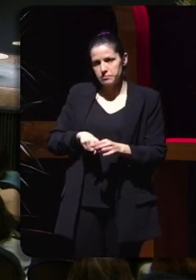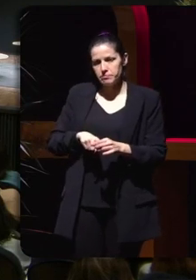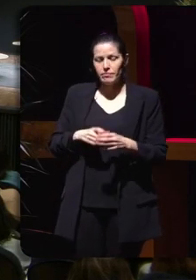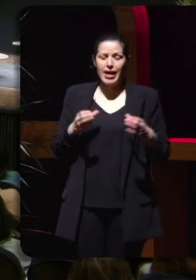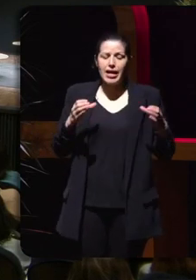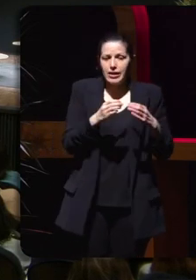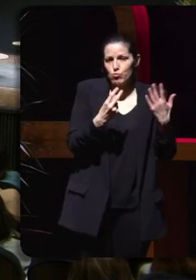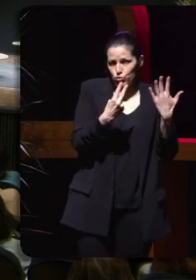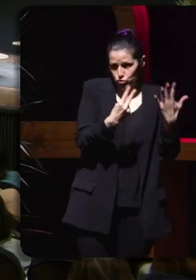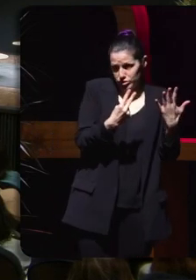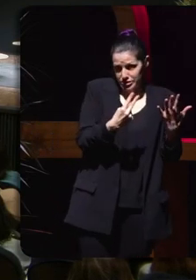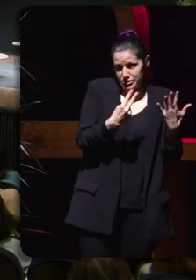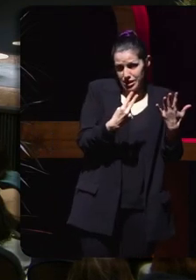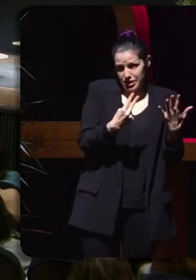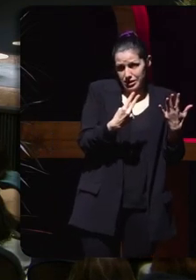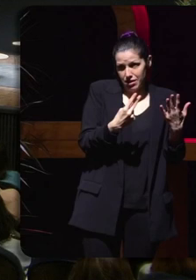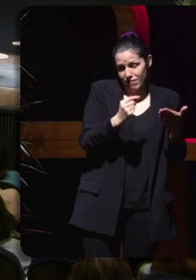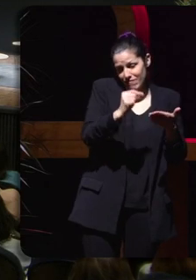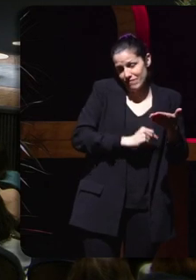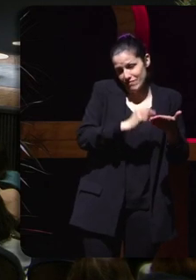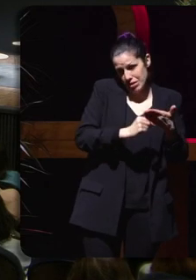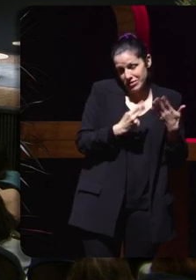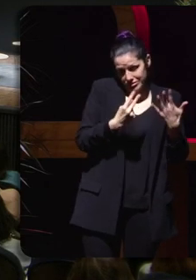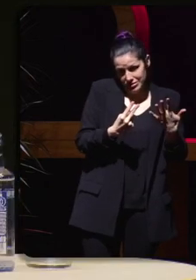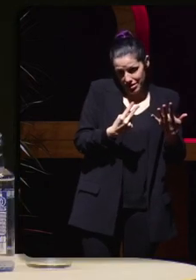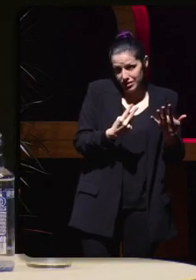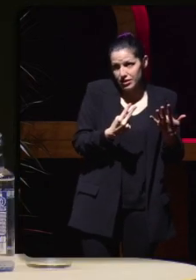siete que firmamos